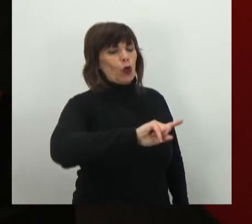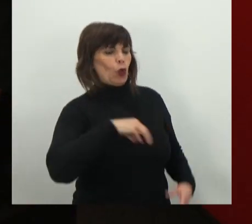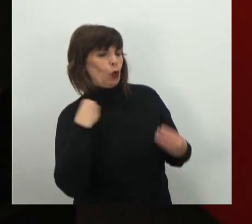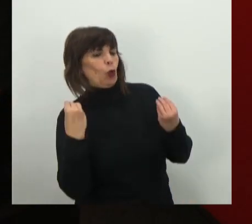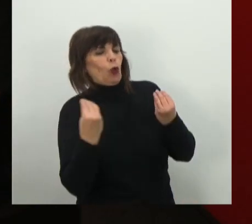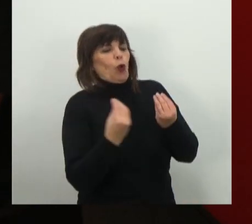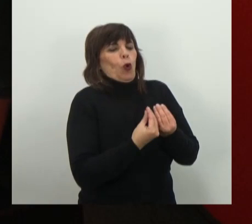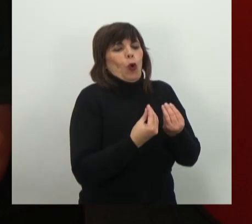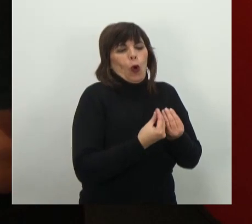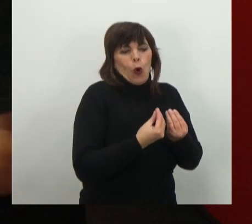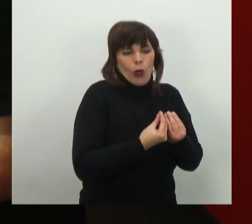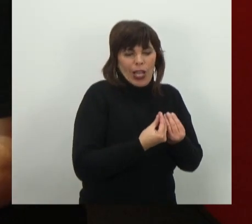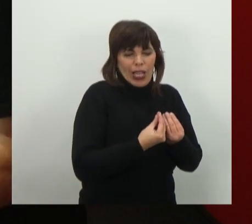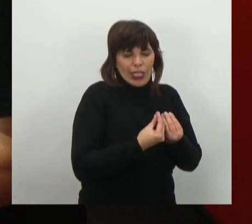castillo.